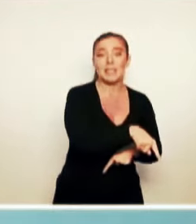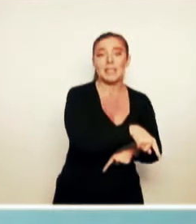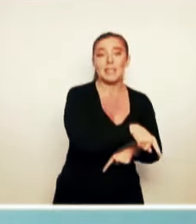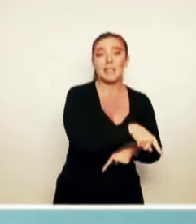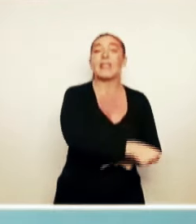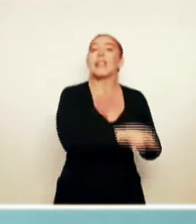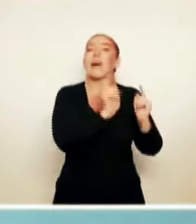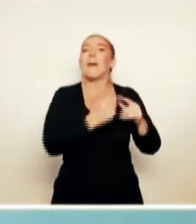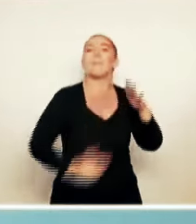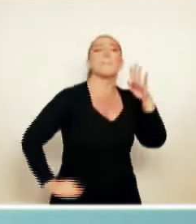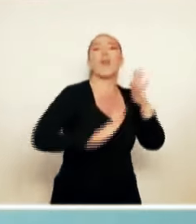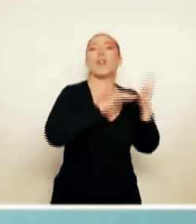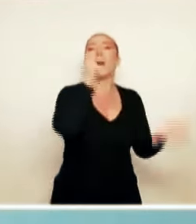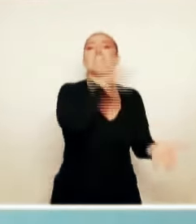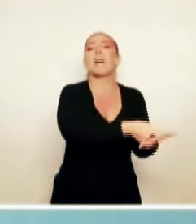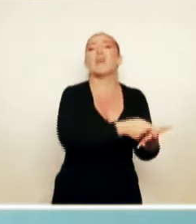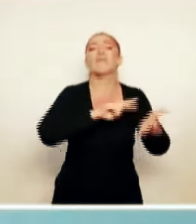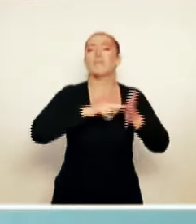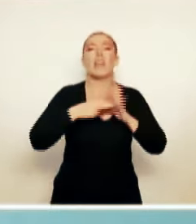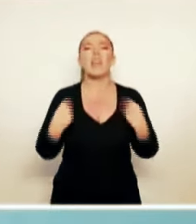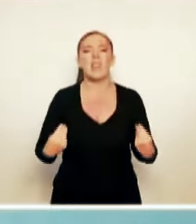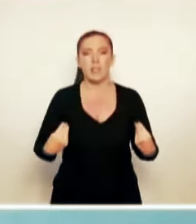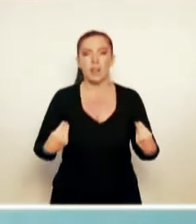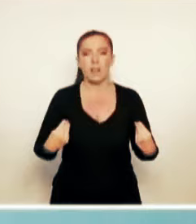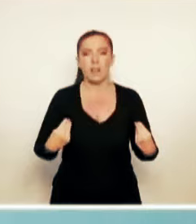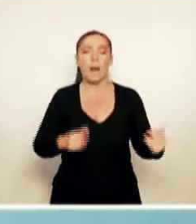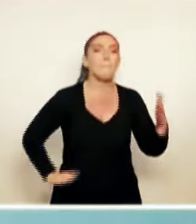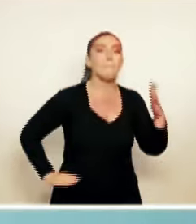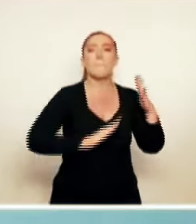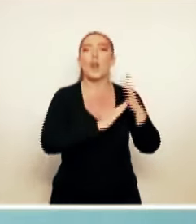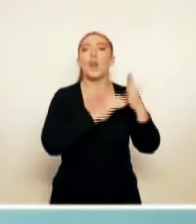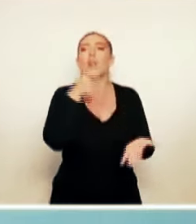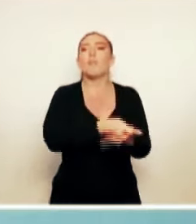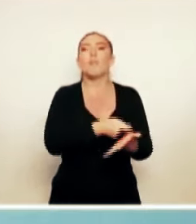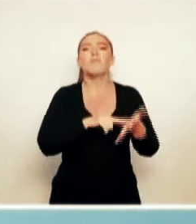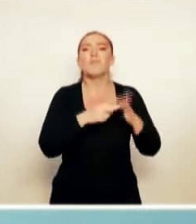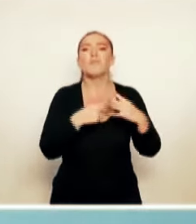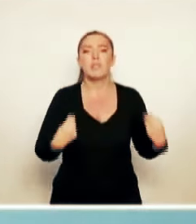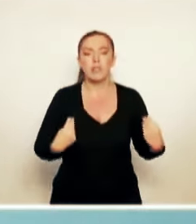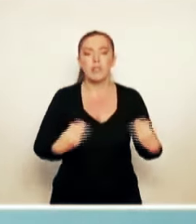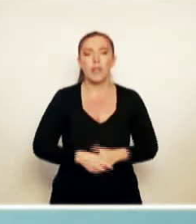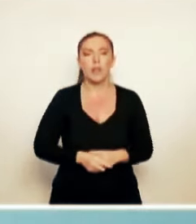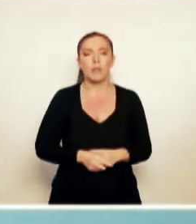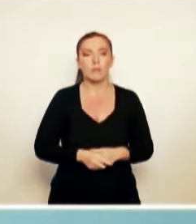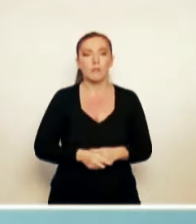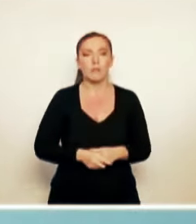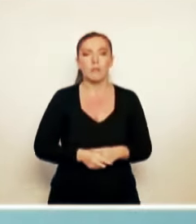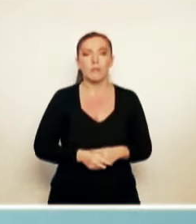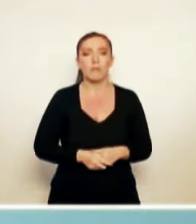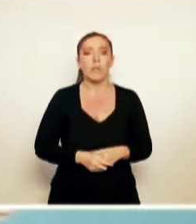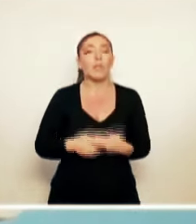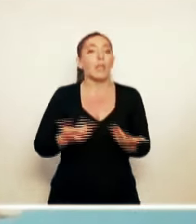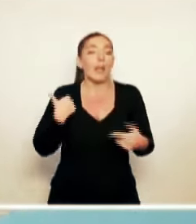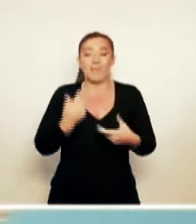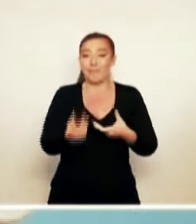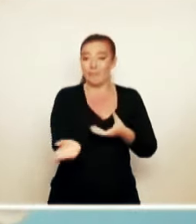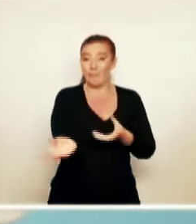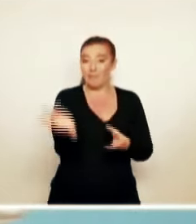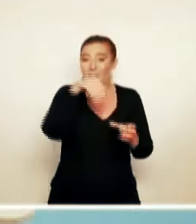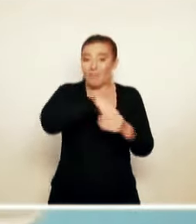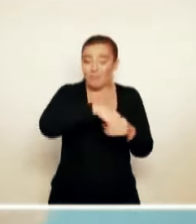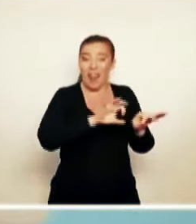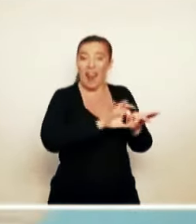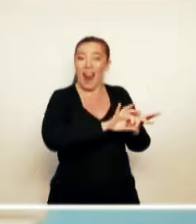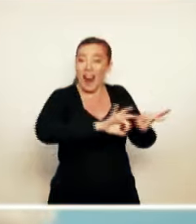le dieron prioridad de pago. ¿Qué significa prioridad de pago? Que aunque no se incorpore a la